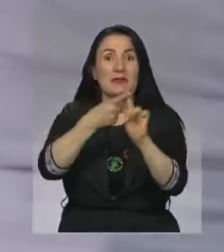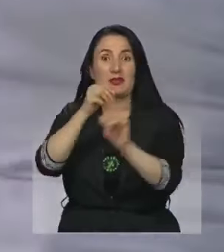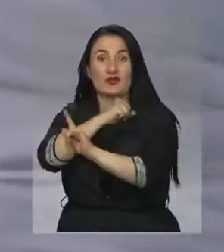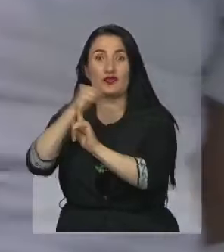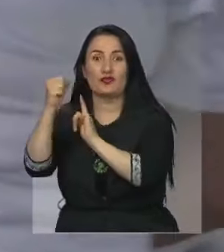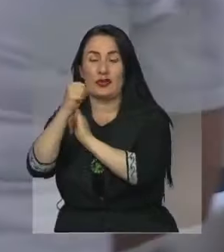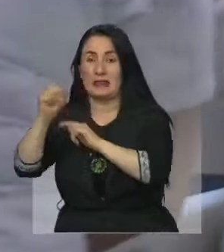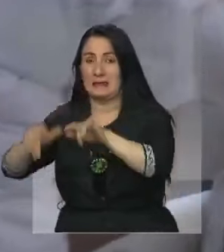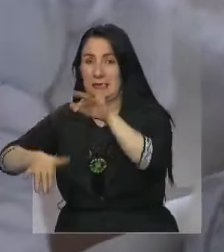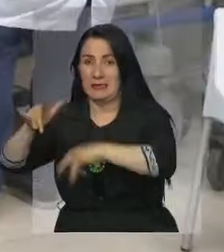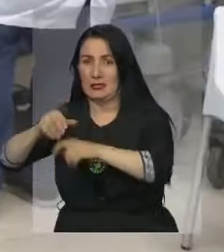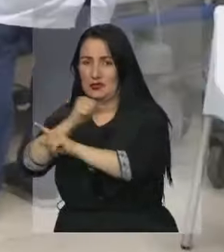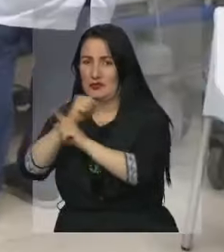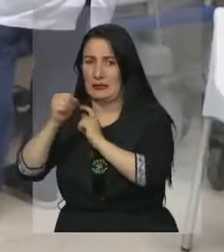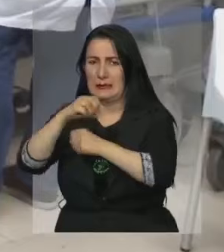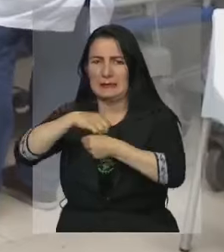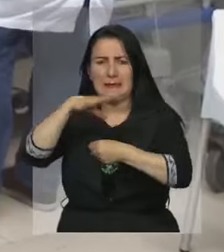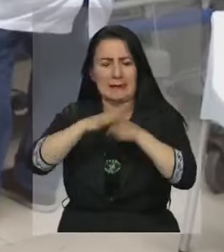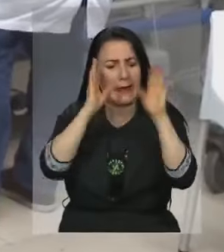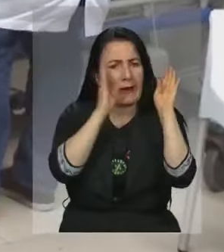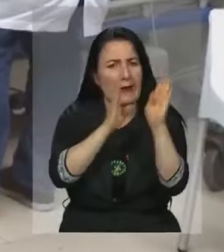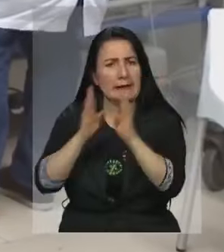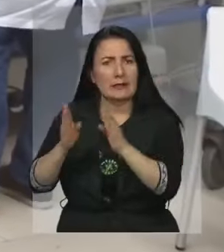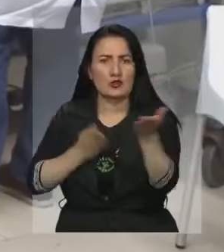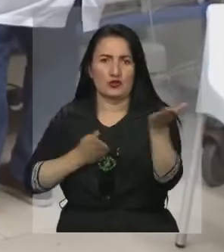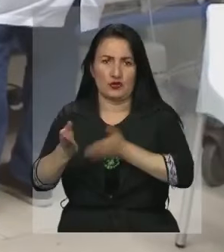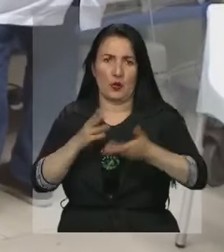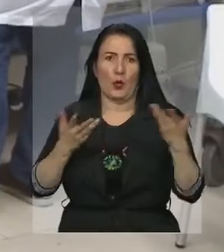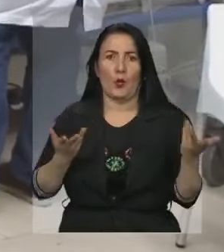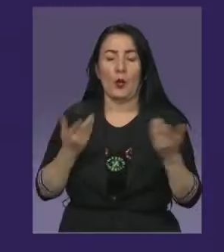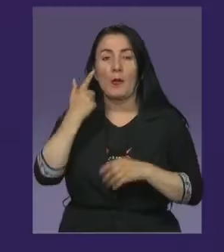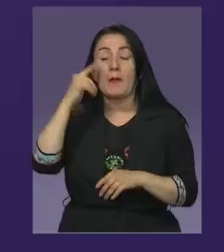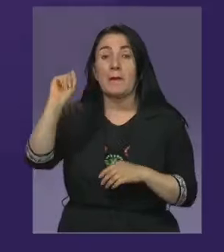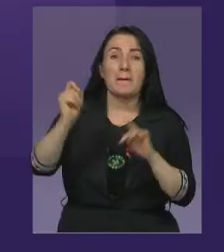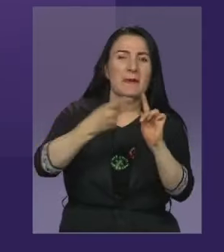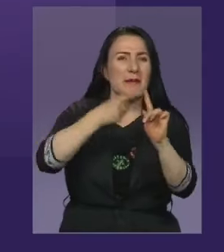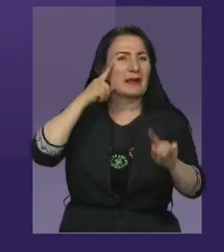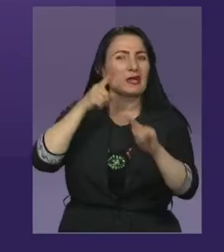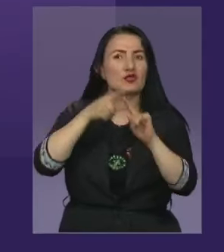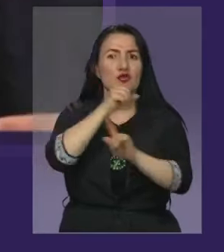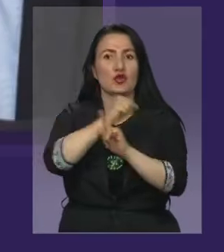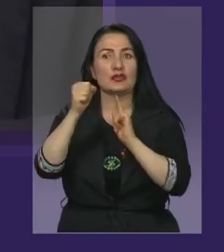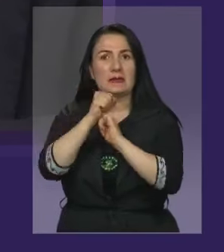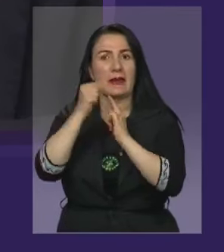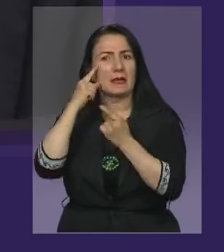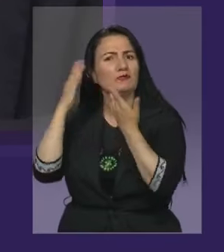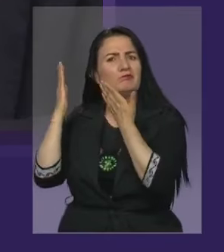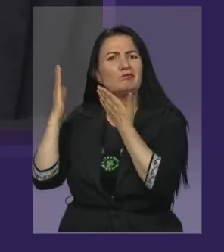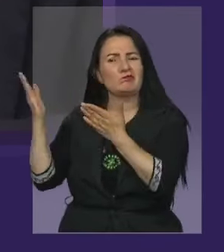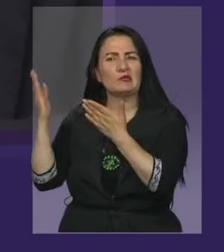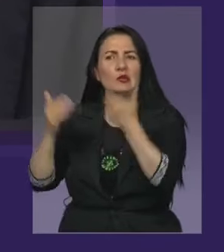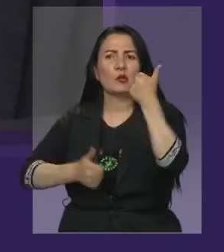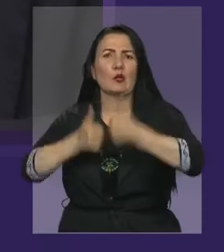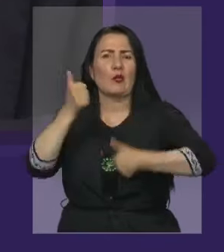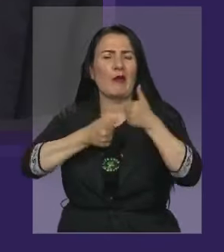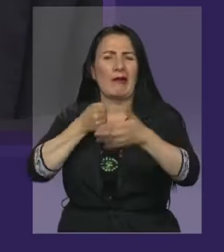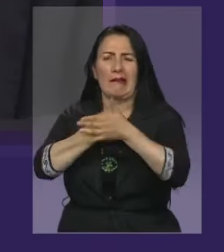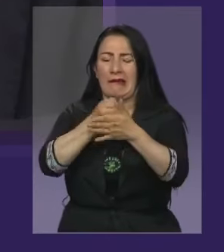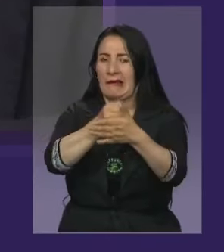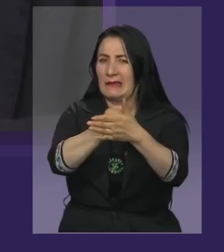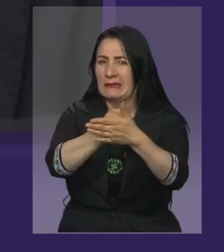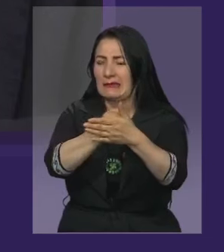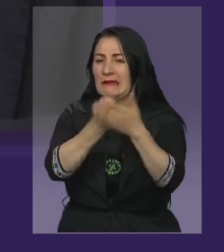de Salud Distrital se prepara para atender y prestar el servicio. La atención primaria social intenta trabajar con